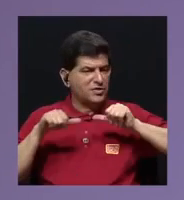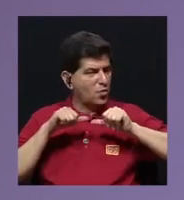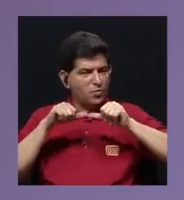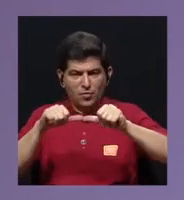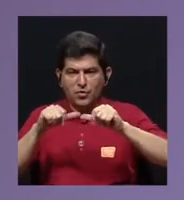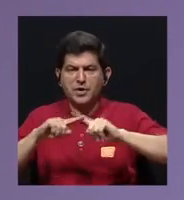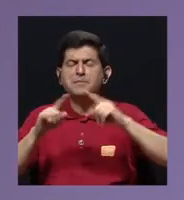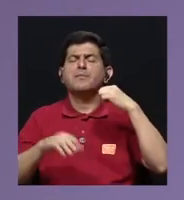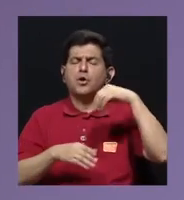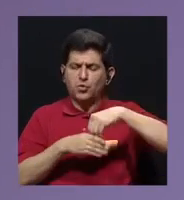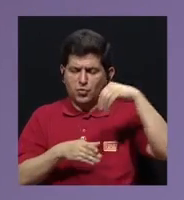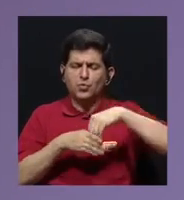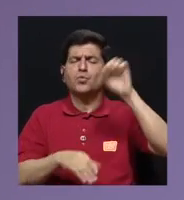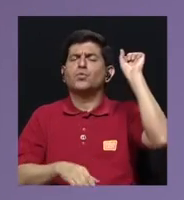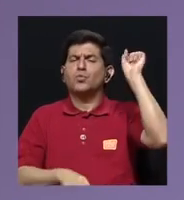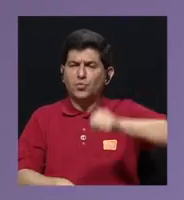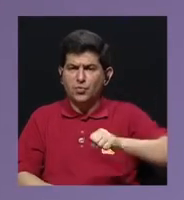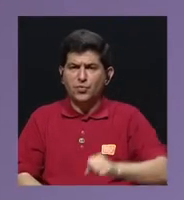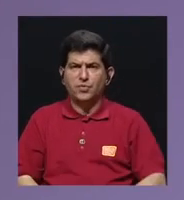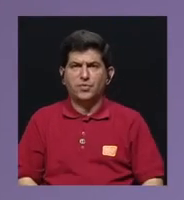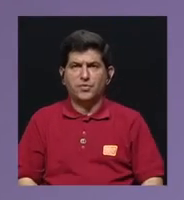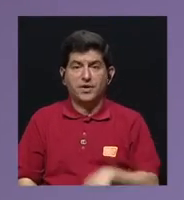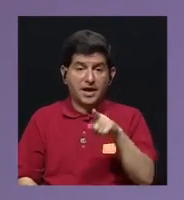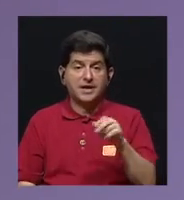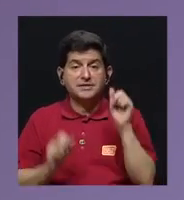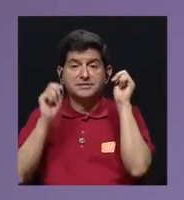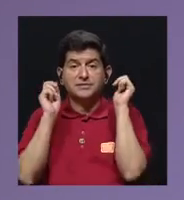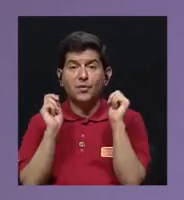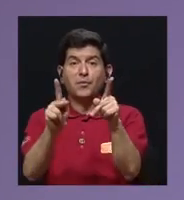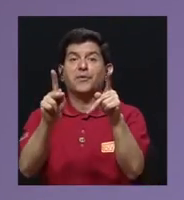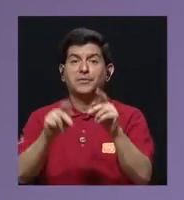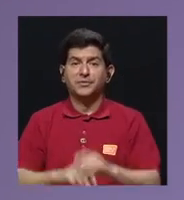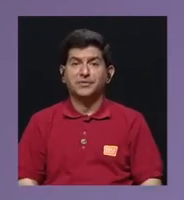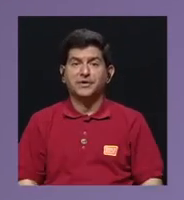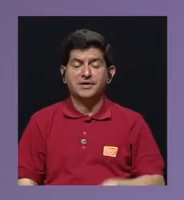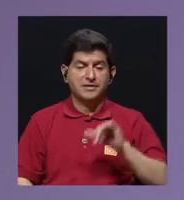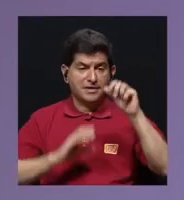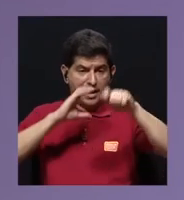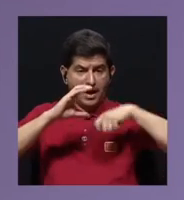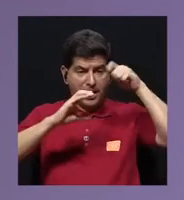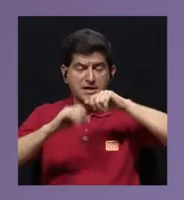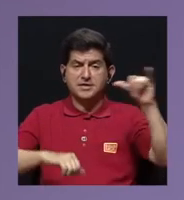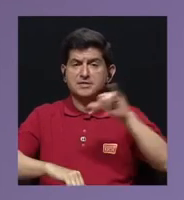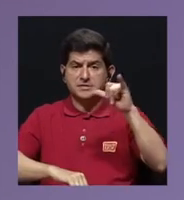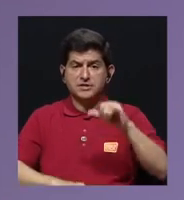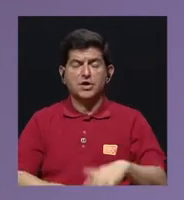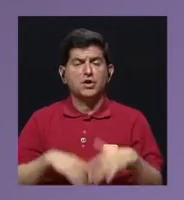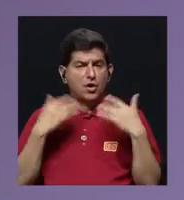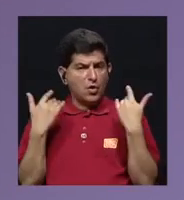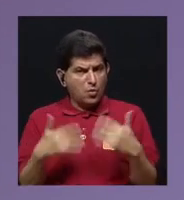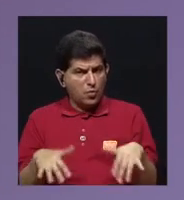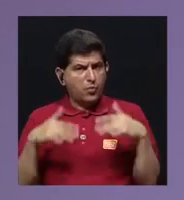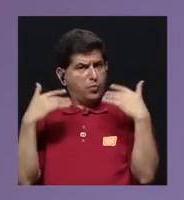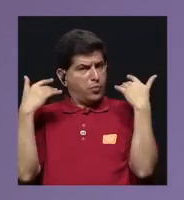han contribuido a llevar esa posibilidad. Y el cine también fue